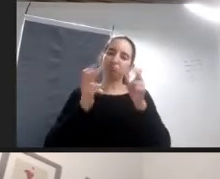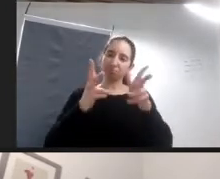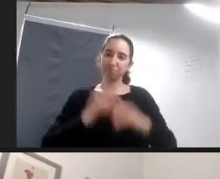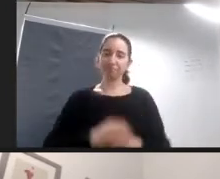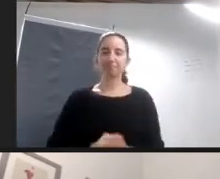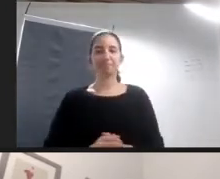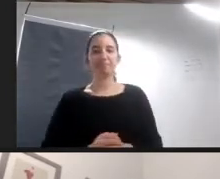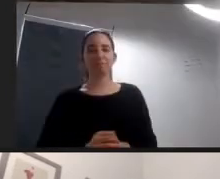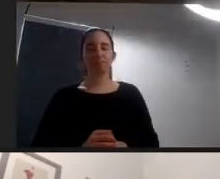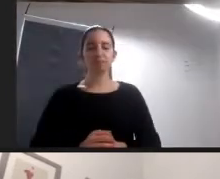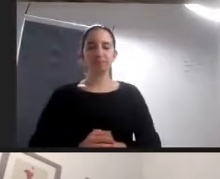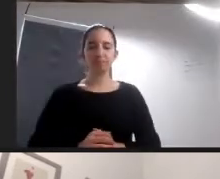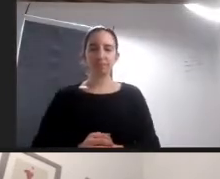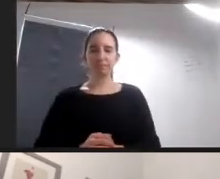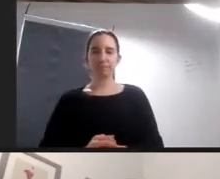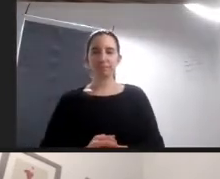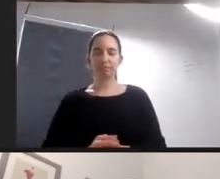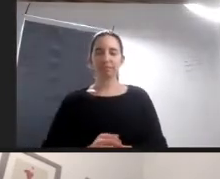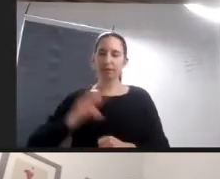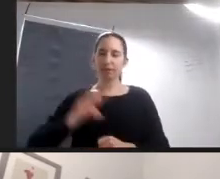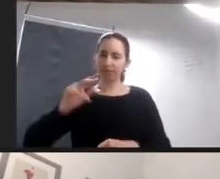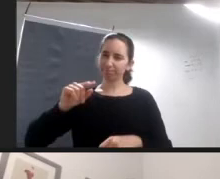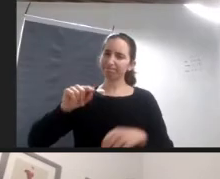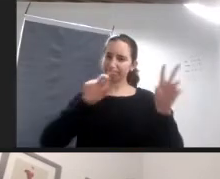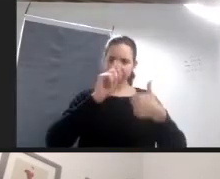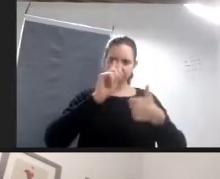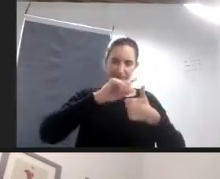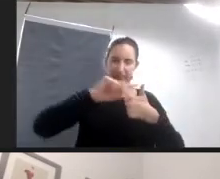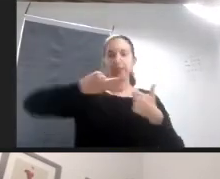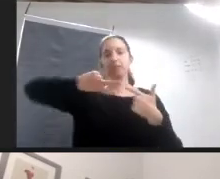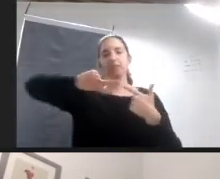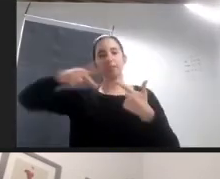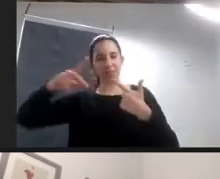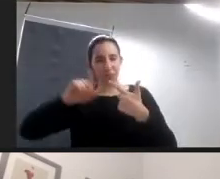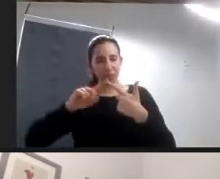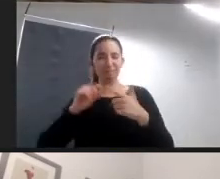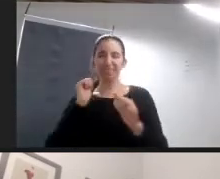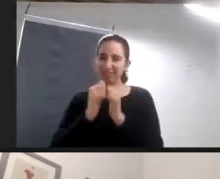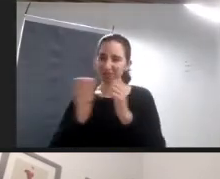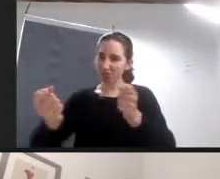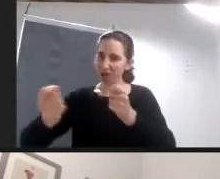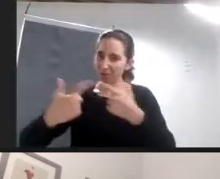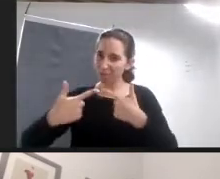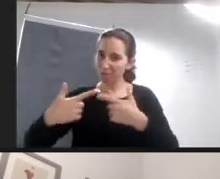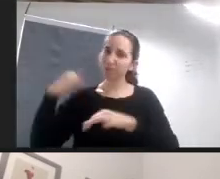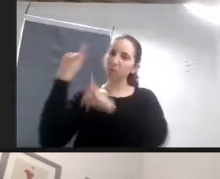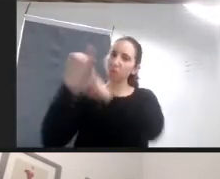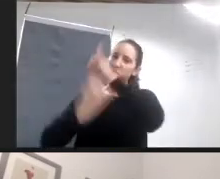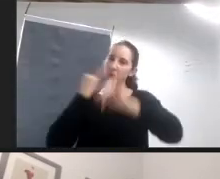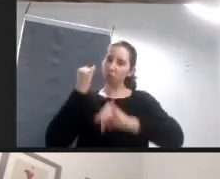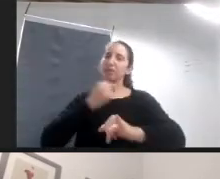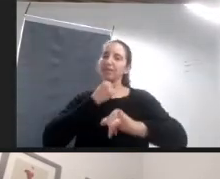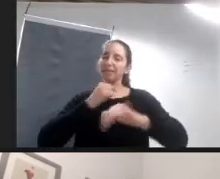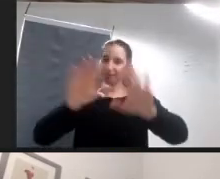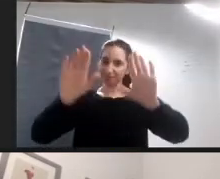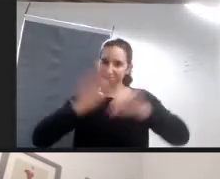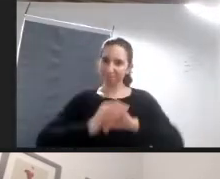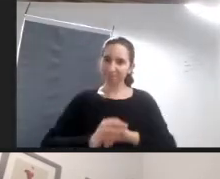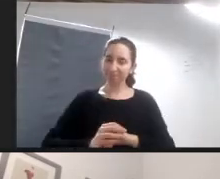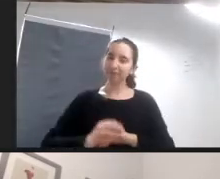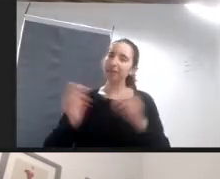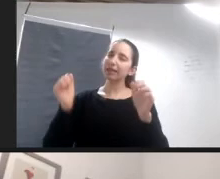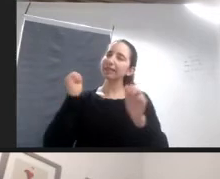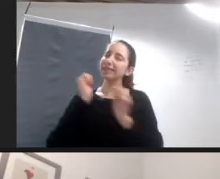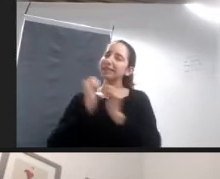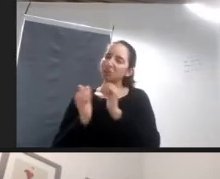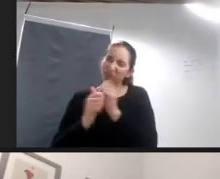hacer. La segunda es que yo quiero contar un poquito una anécdota, si a ustedes no les molesta,